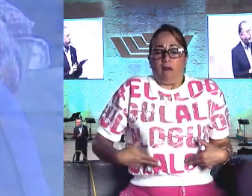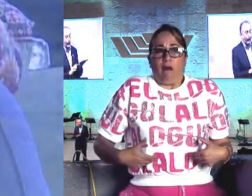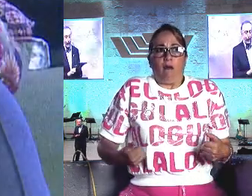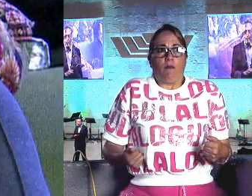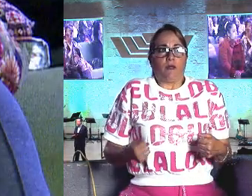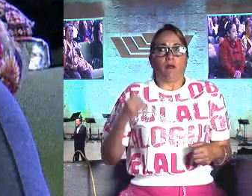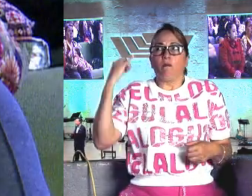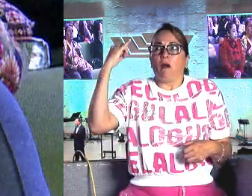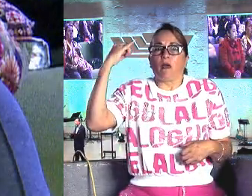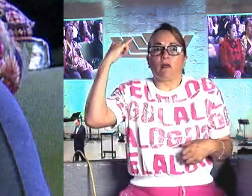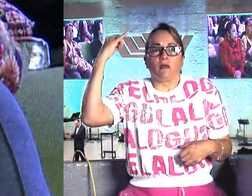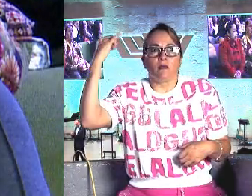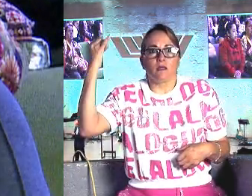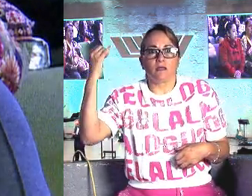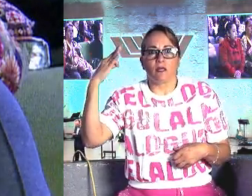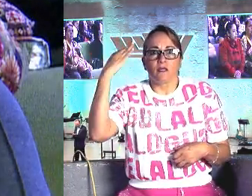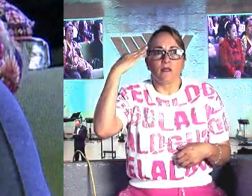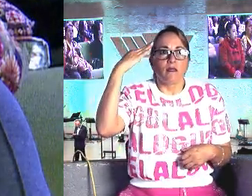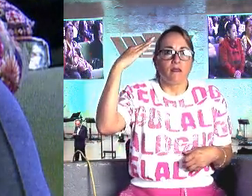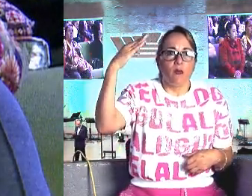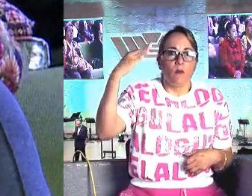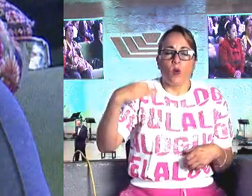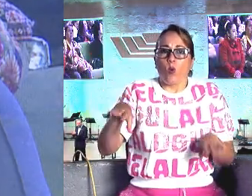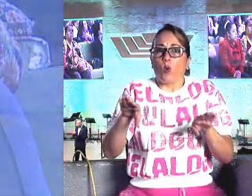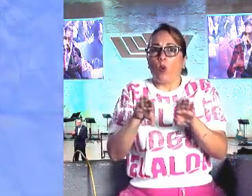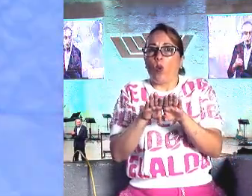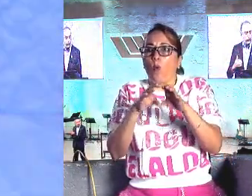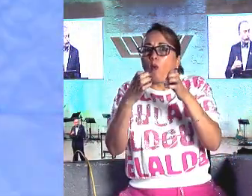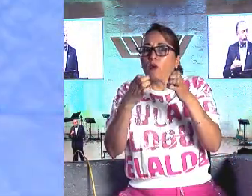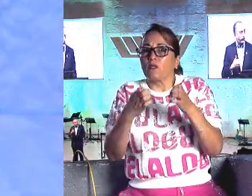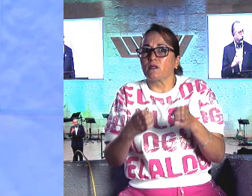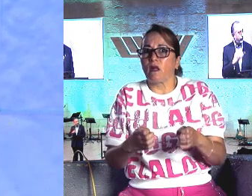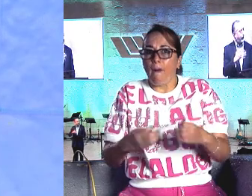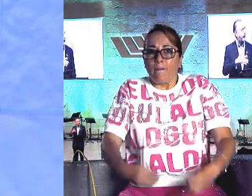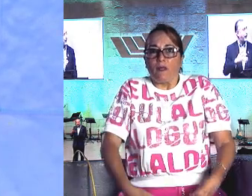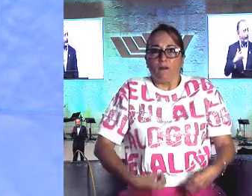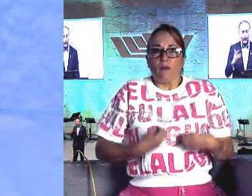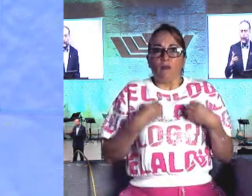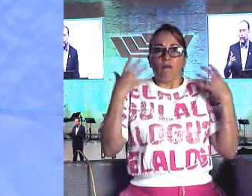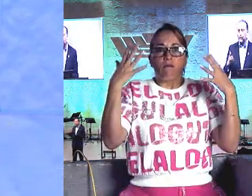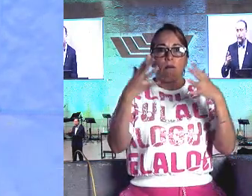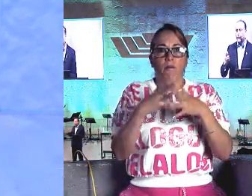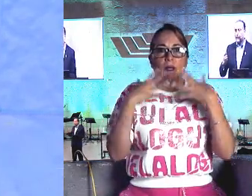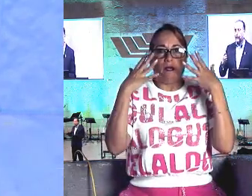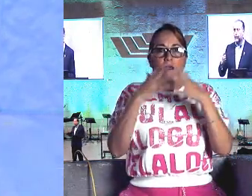la gente en tiempos de David, ¿cómo estaban viviendo? De guerra en guerra.